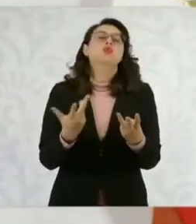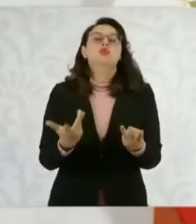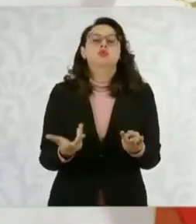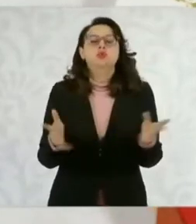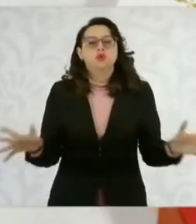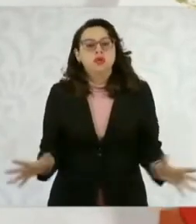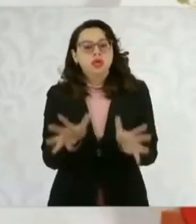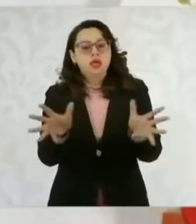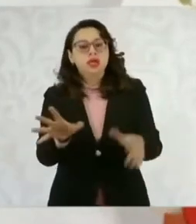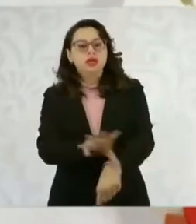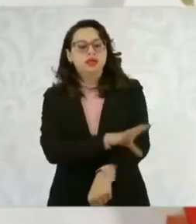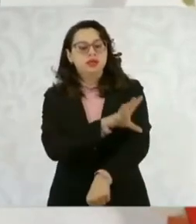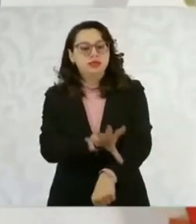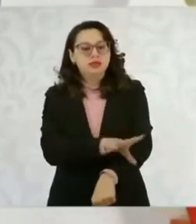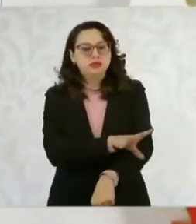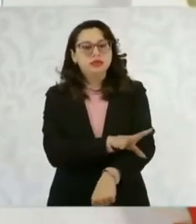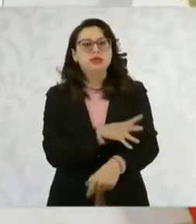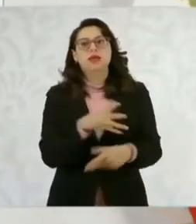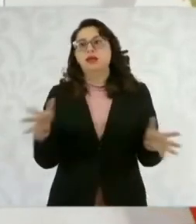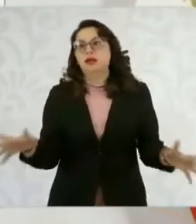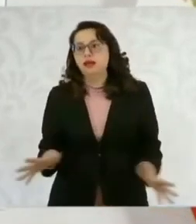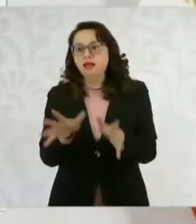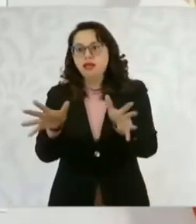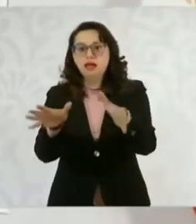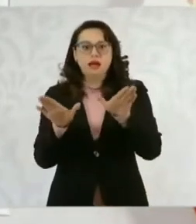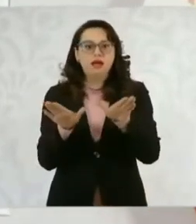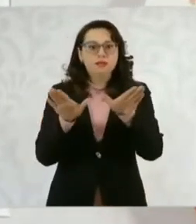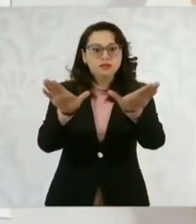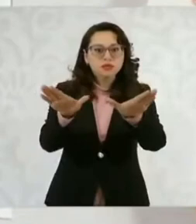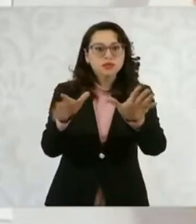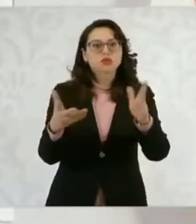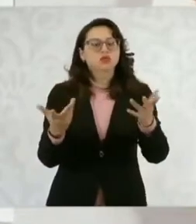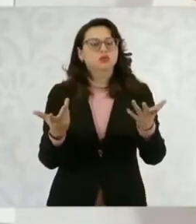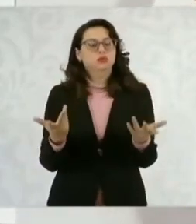la energía, como la aviación,